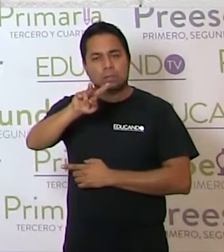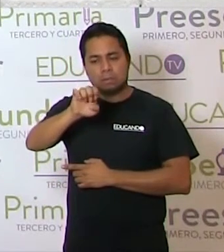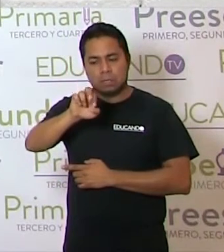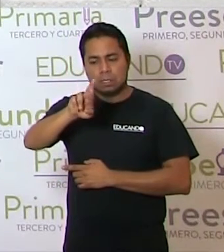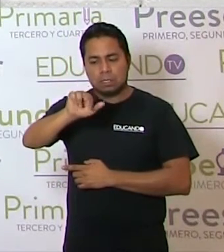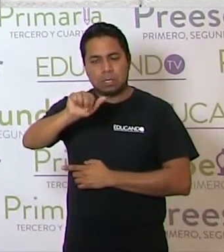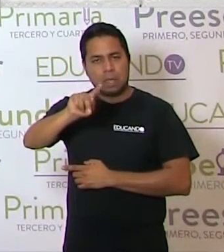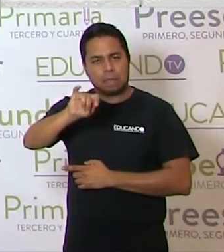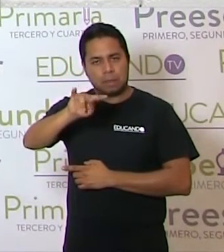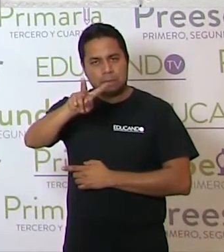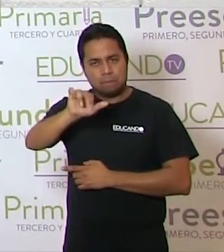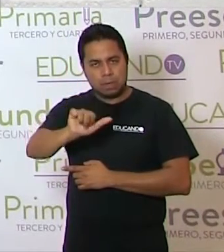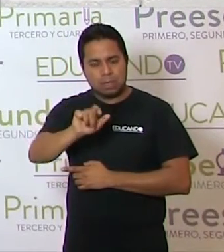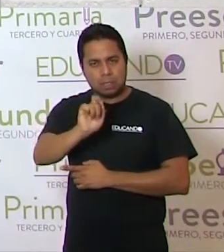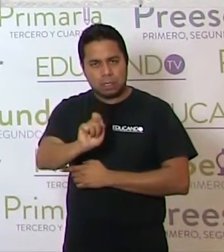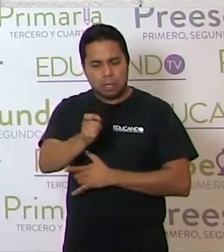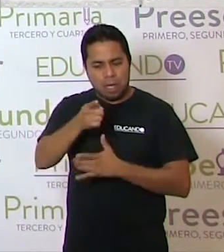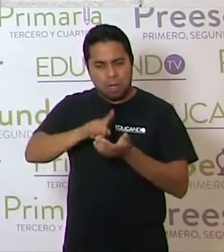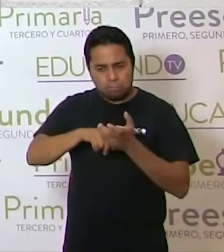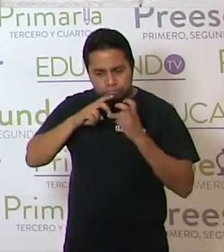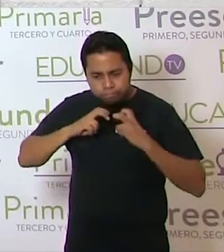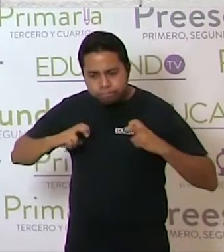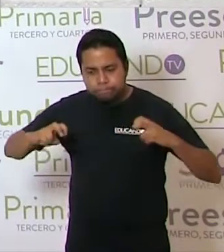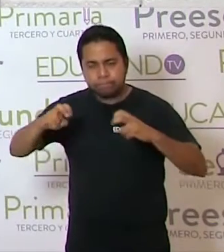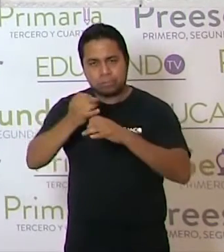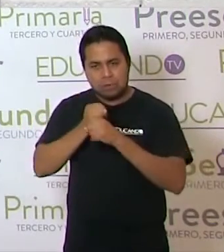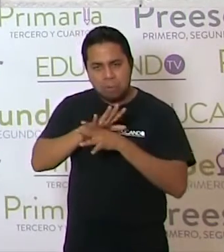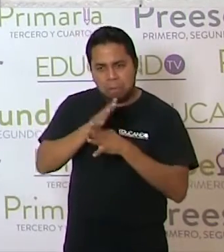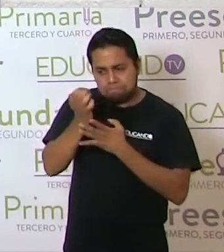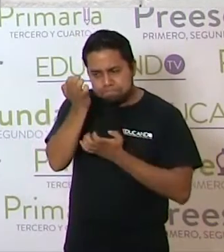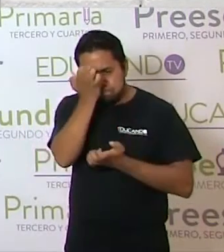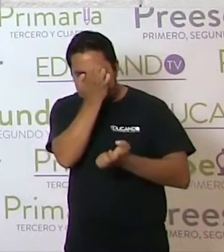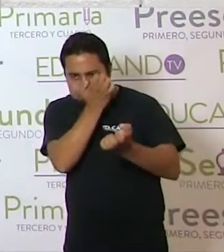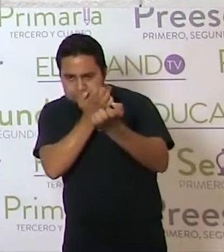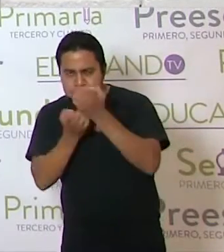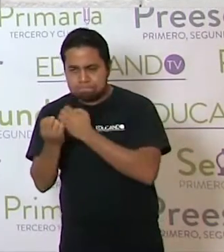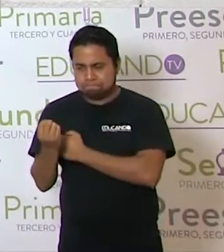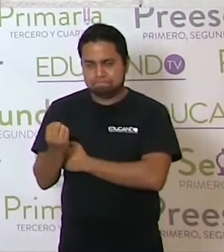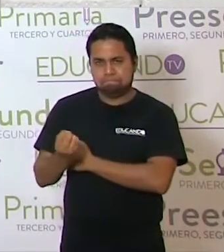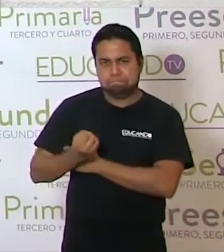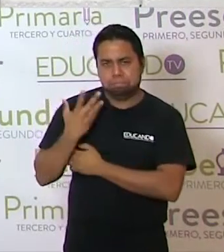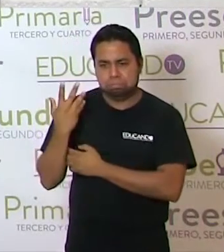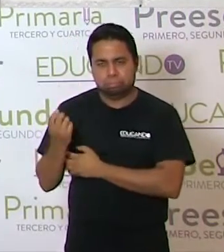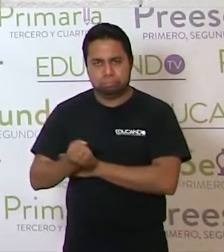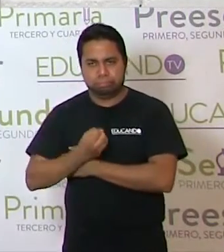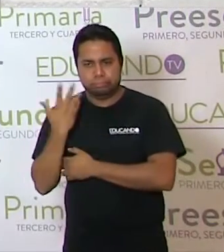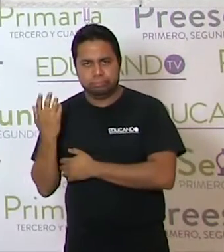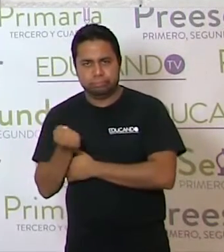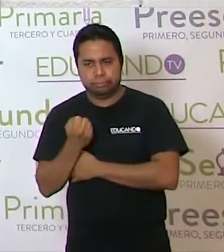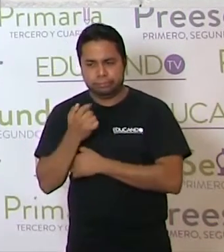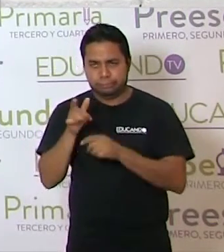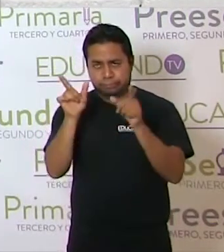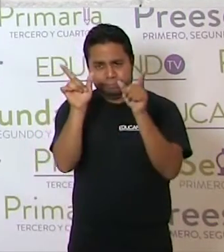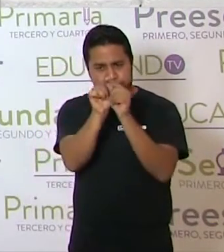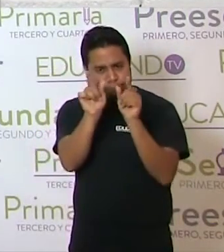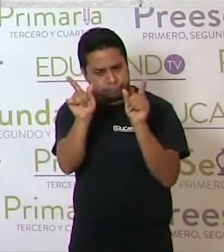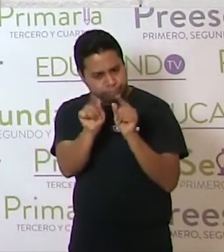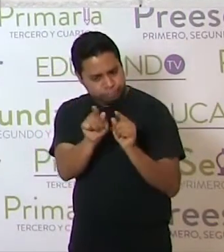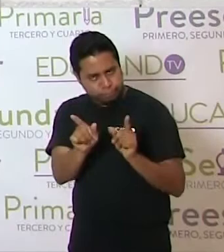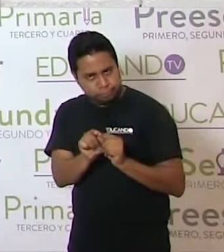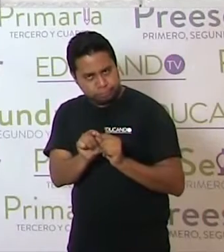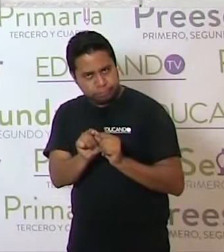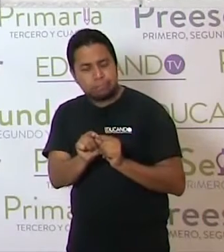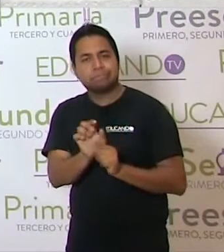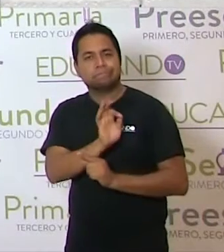información se analiza se expone se sintetiza o se